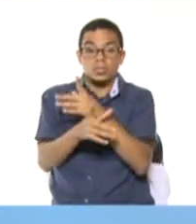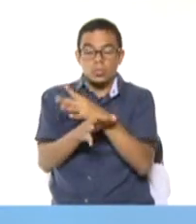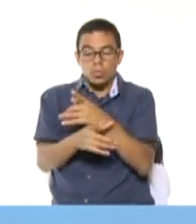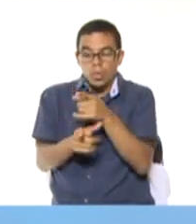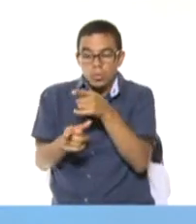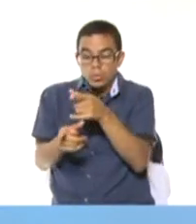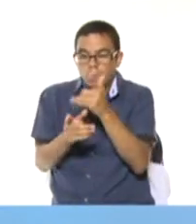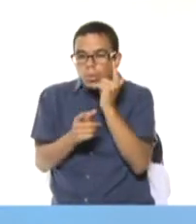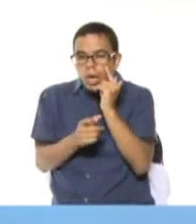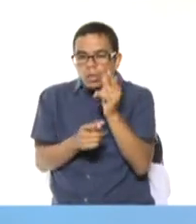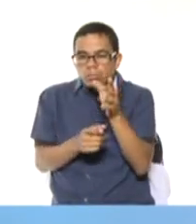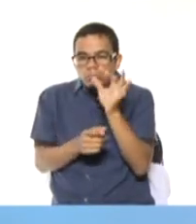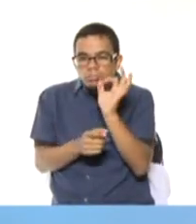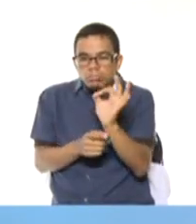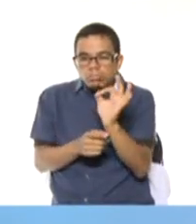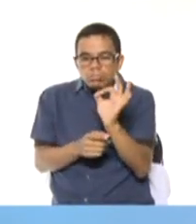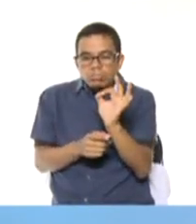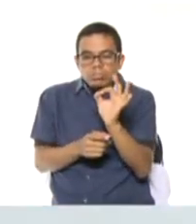muy atentos.